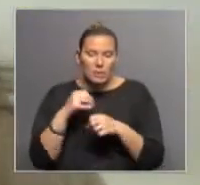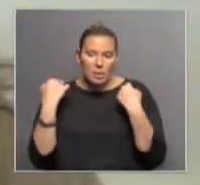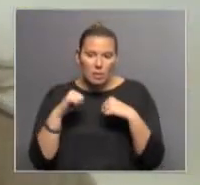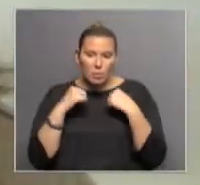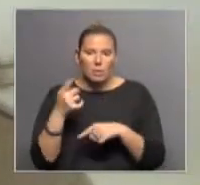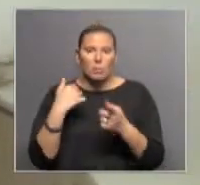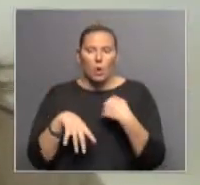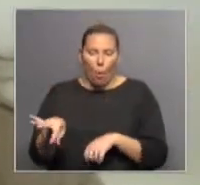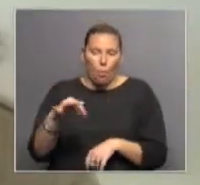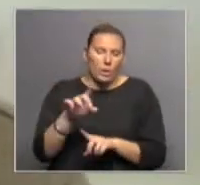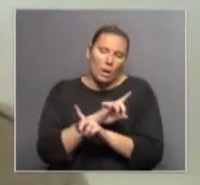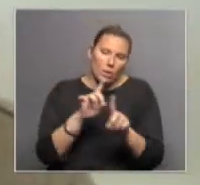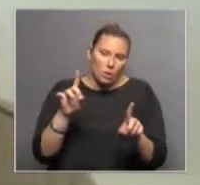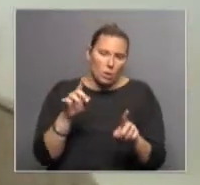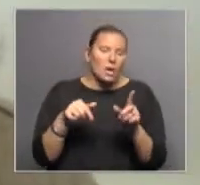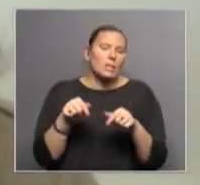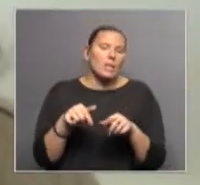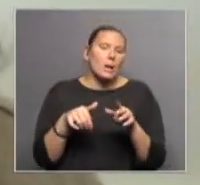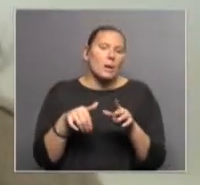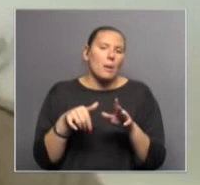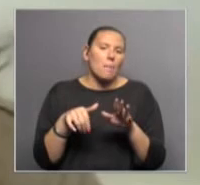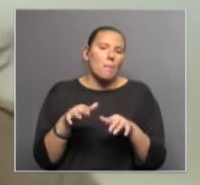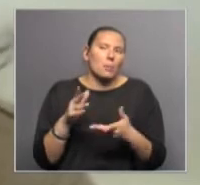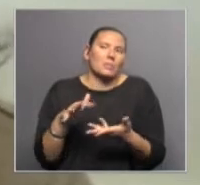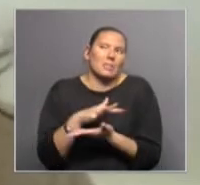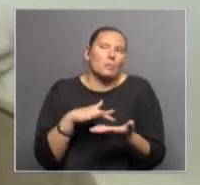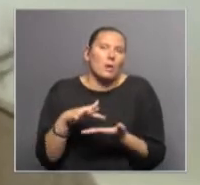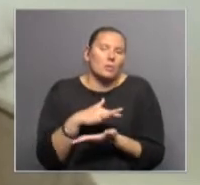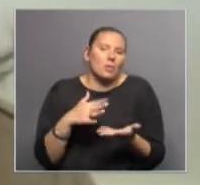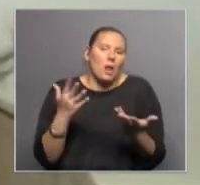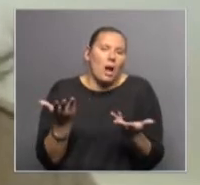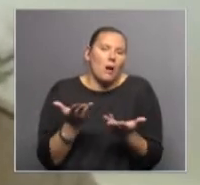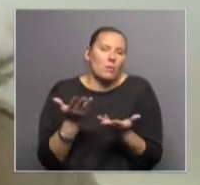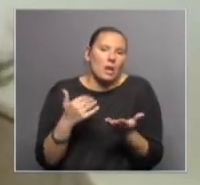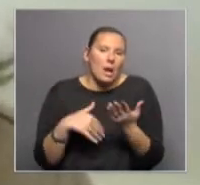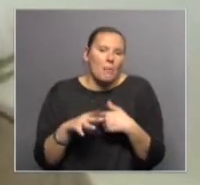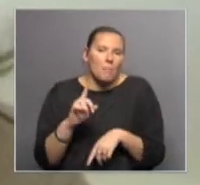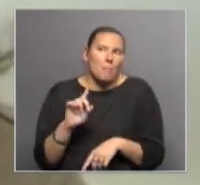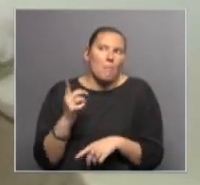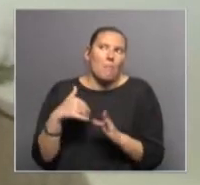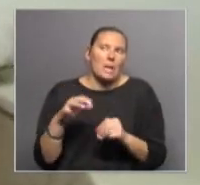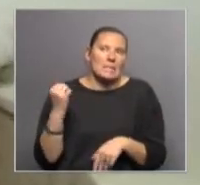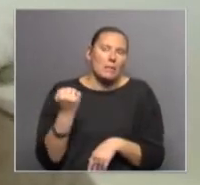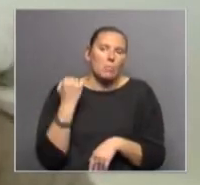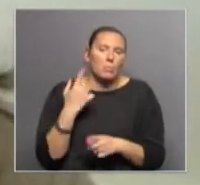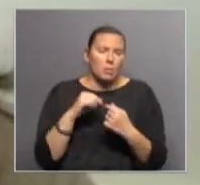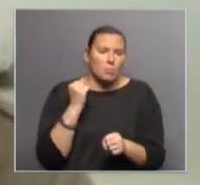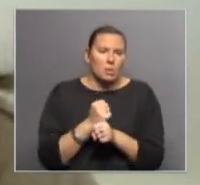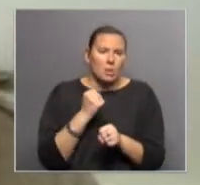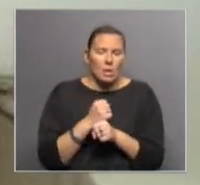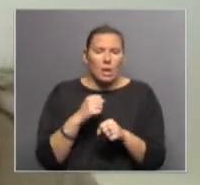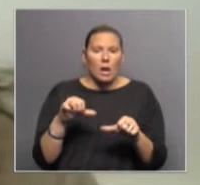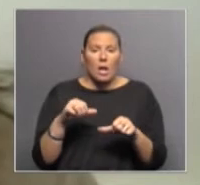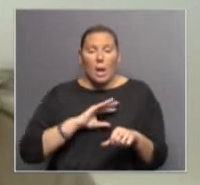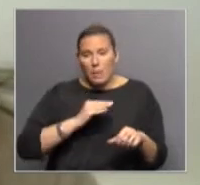por supuesto no es la única, sino que es la que por coyuntura ha sido preponderante, pero también trabajan con actividad física